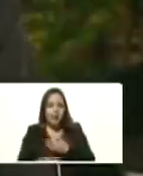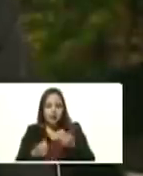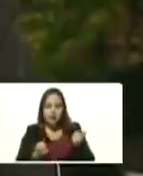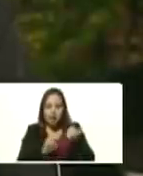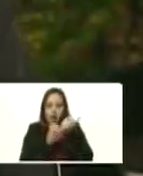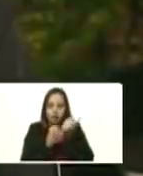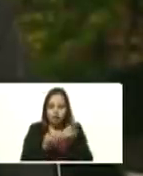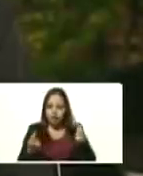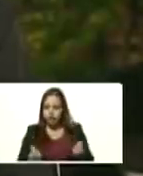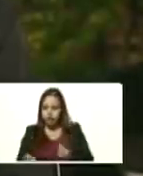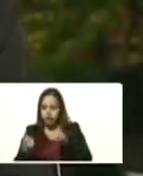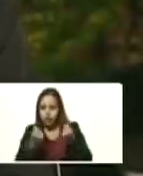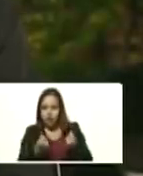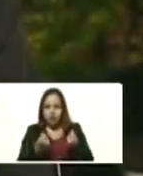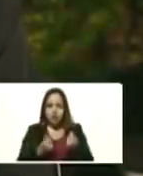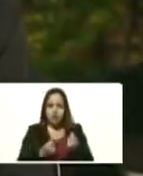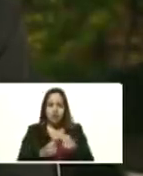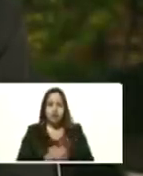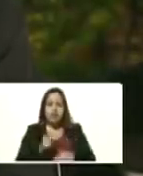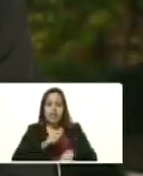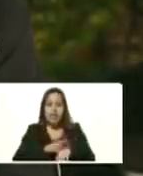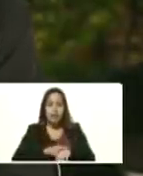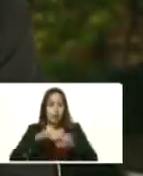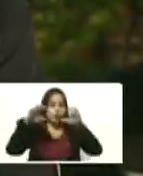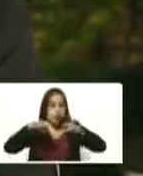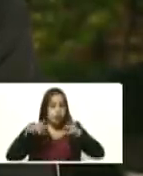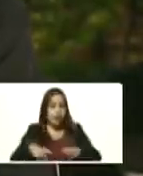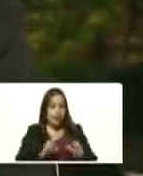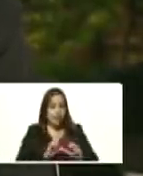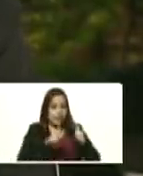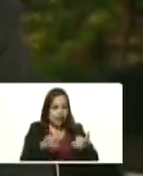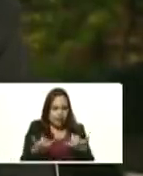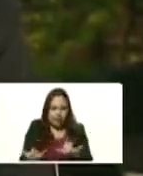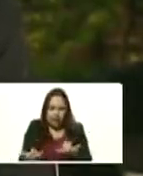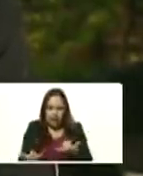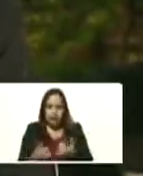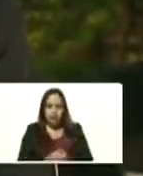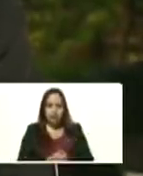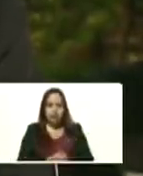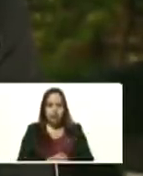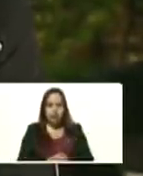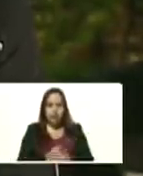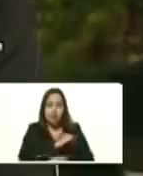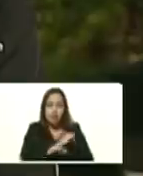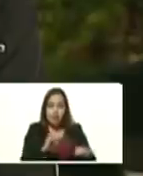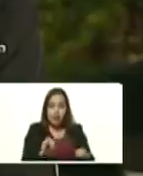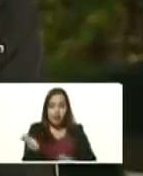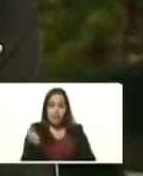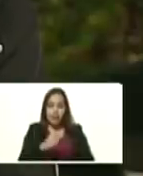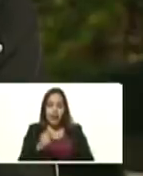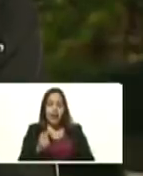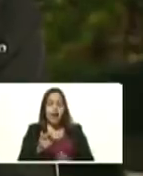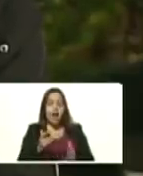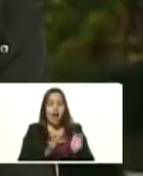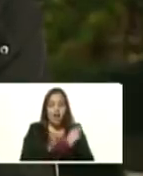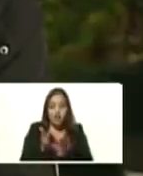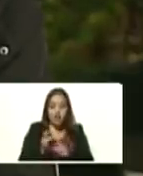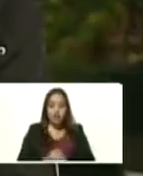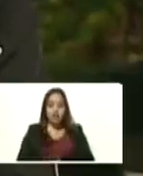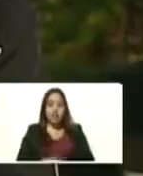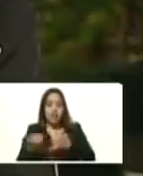de este ciclo lluvioso que comienza ya a finales del medio abril y que ya los productores